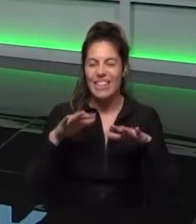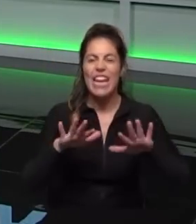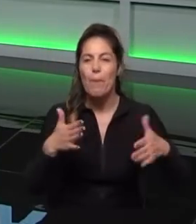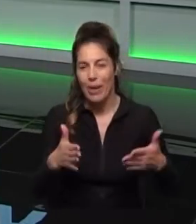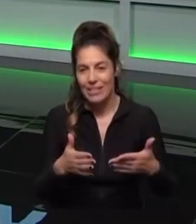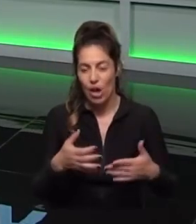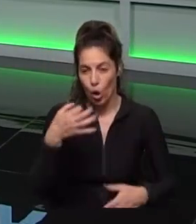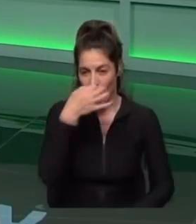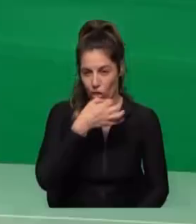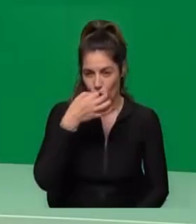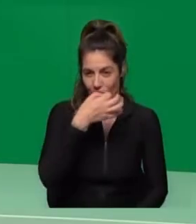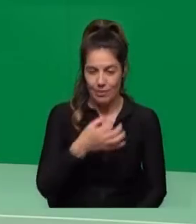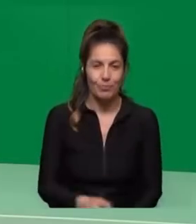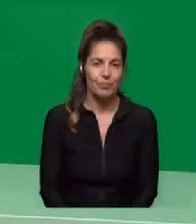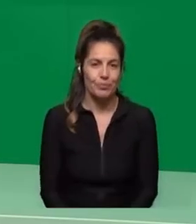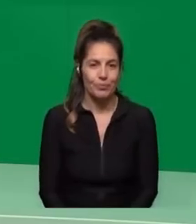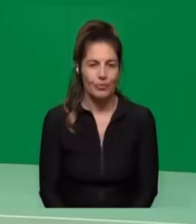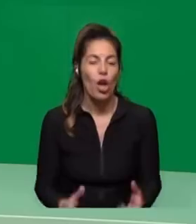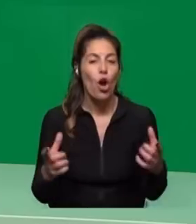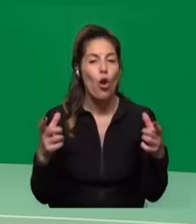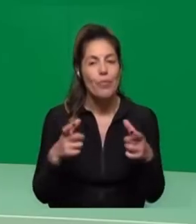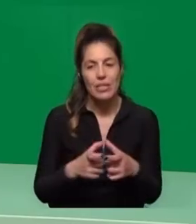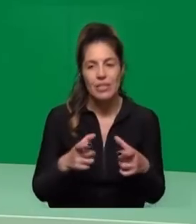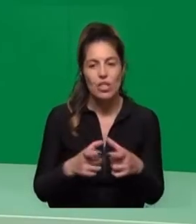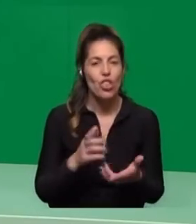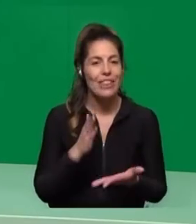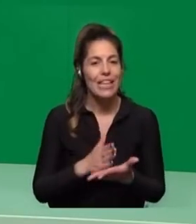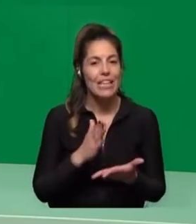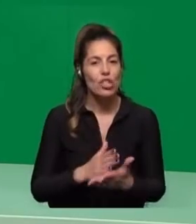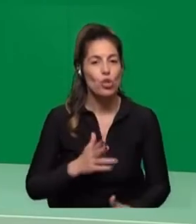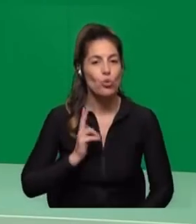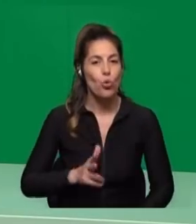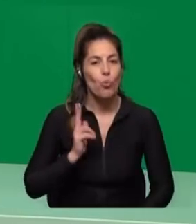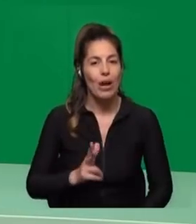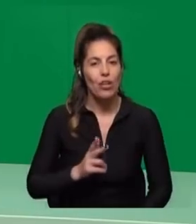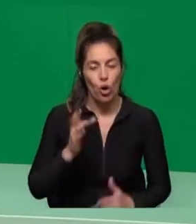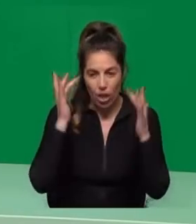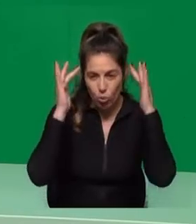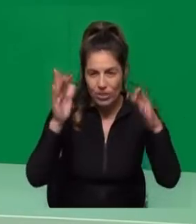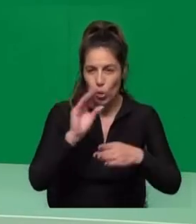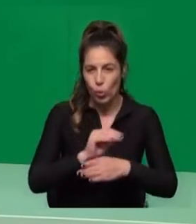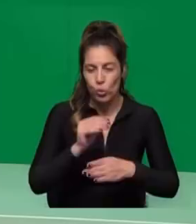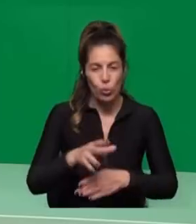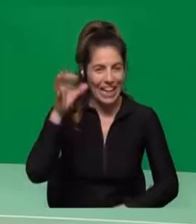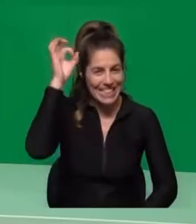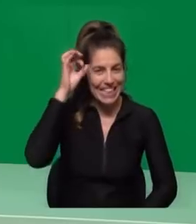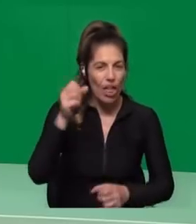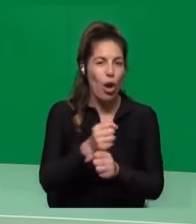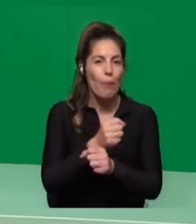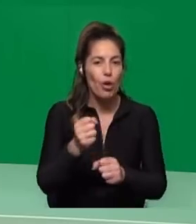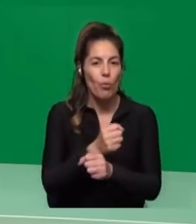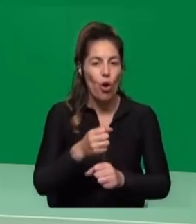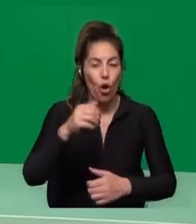sustancias la comisión de derechos humanos y educación y cultura del senado aprobó hoy con votos del